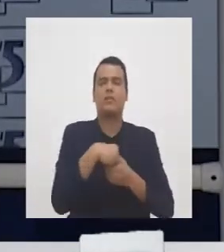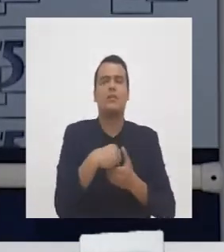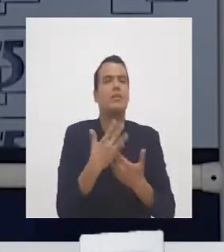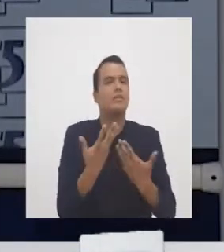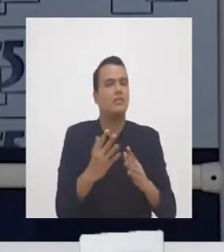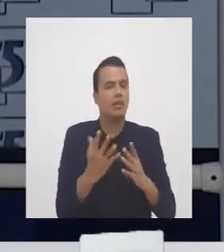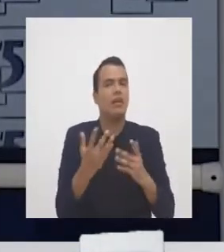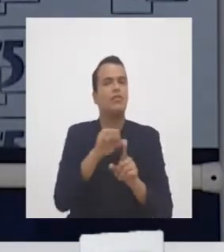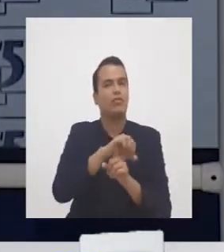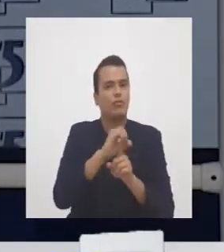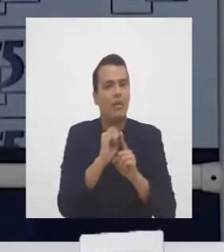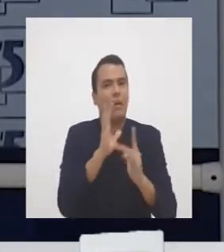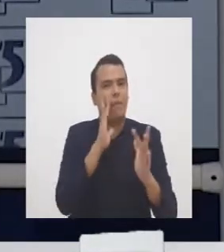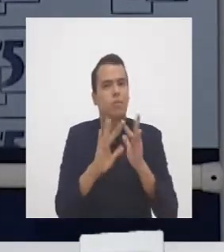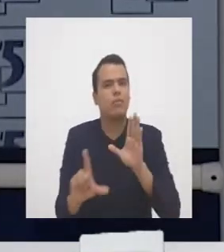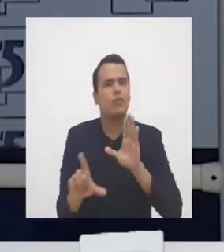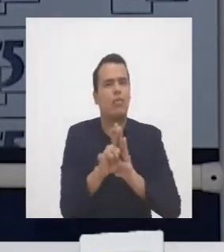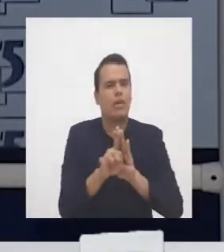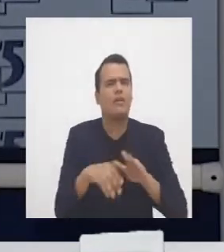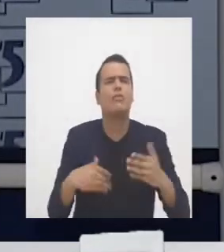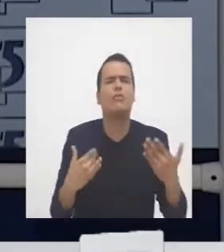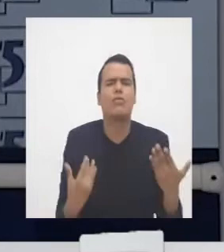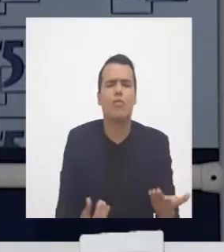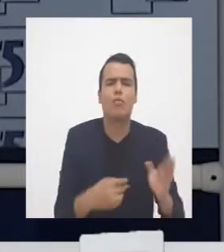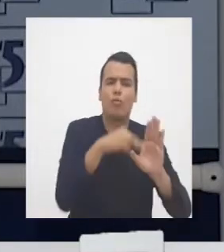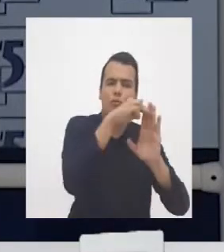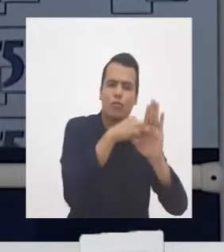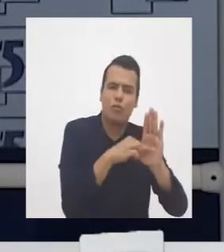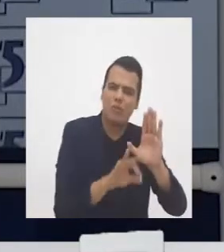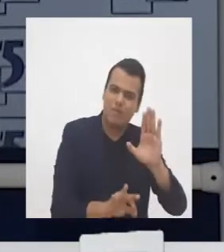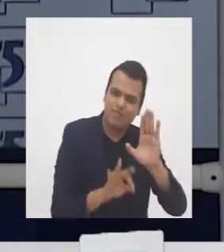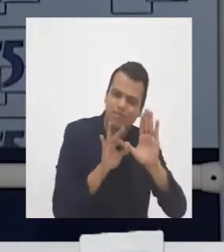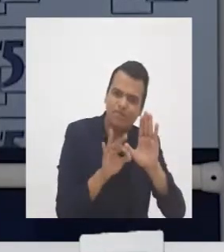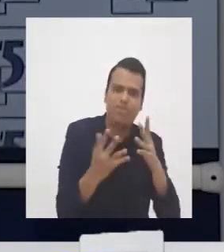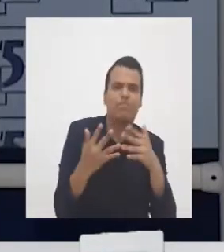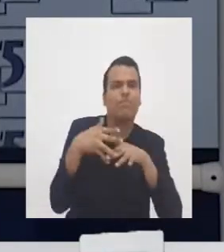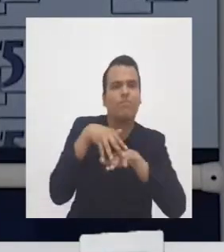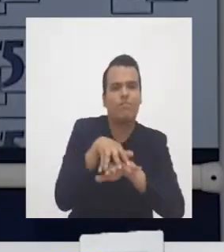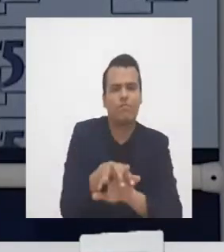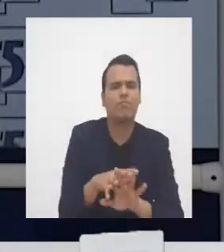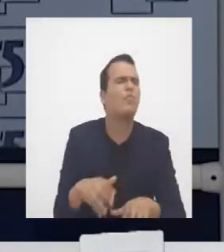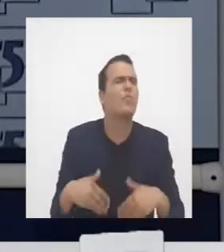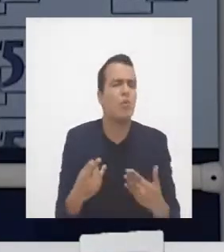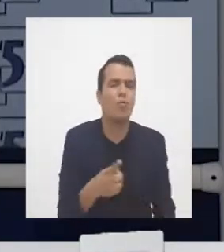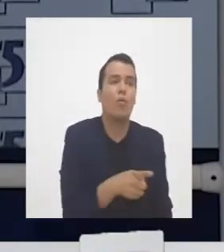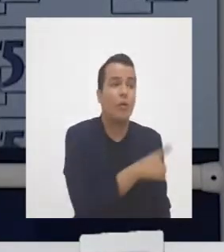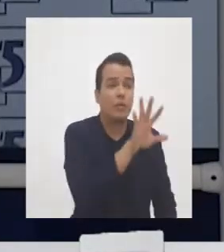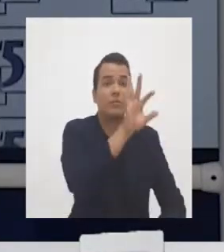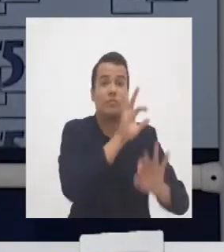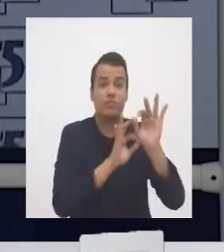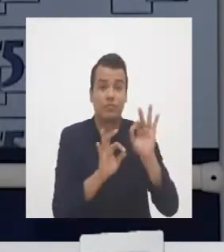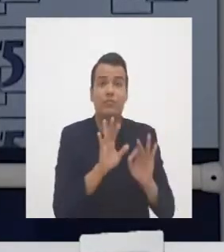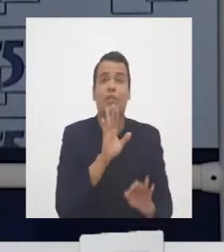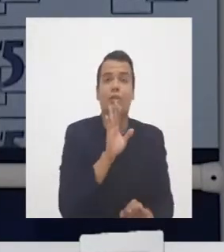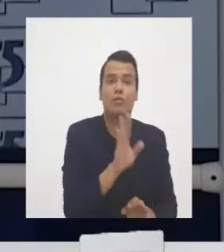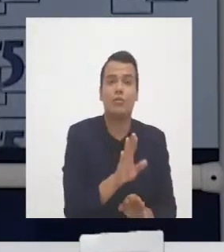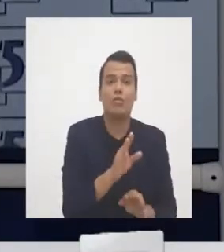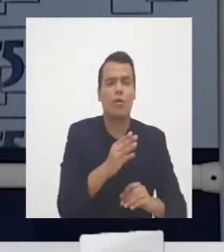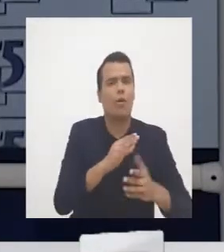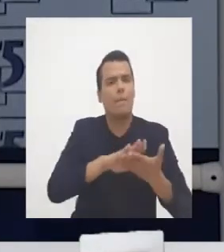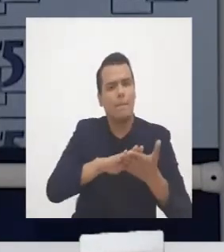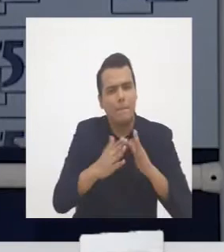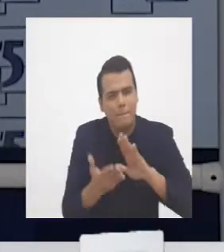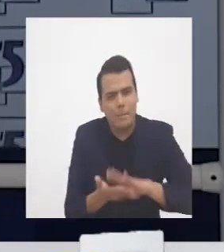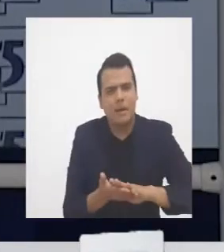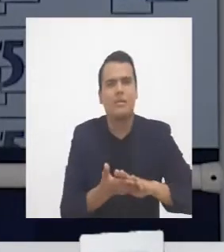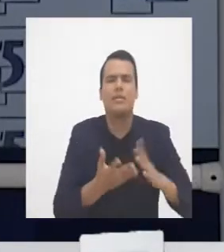económicamente a la legalidad. Lo vamos a hacer con una política de integración que se va a construir sobre los gestores de paz y los TIPS, que